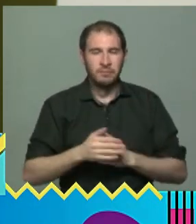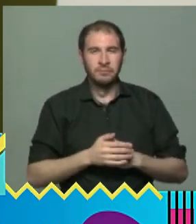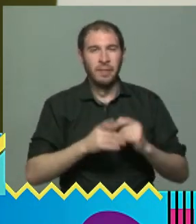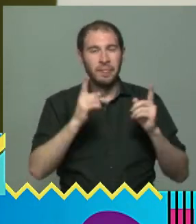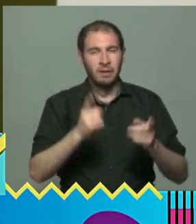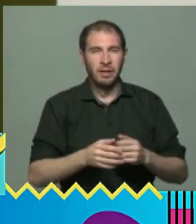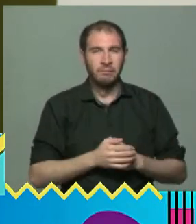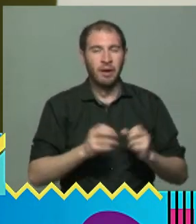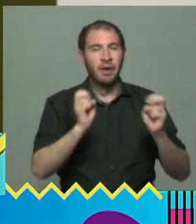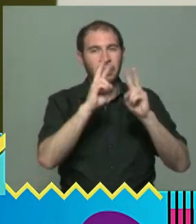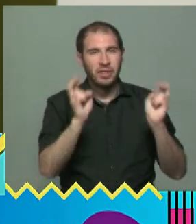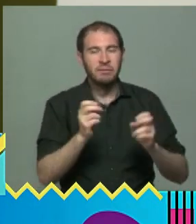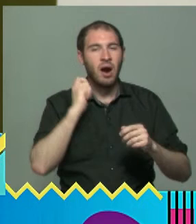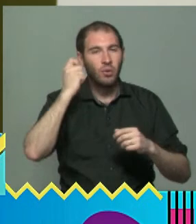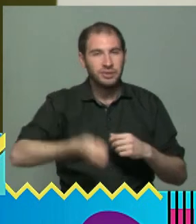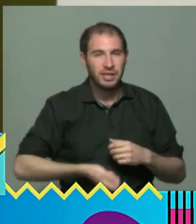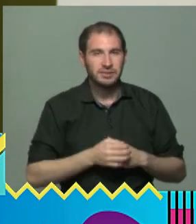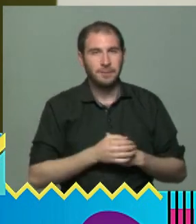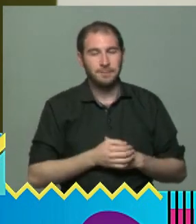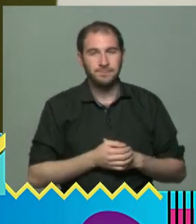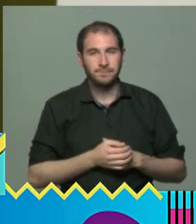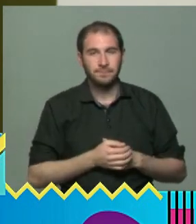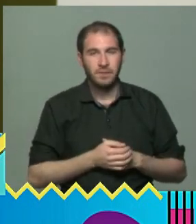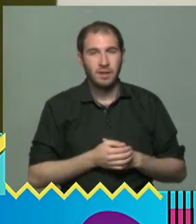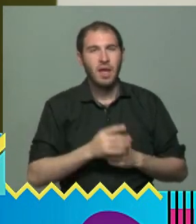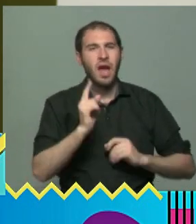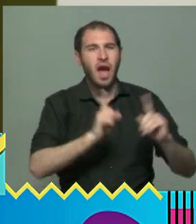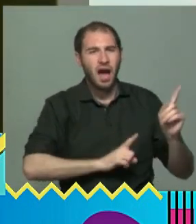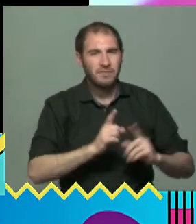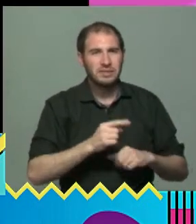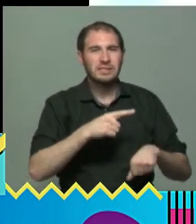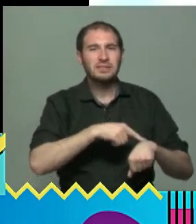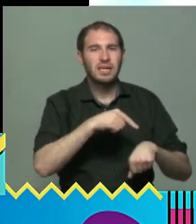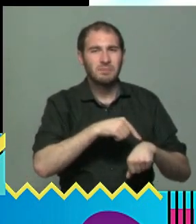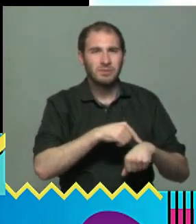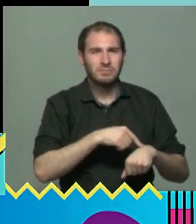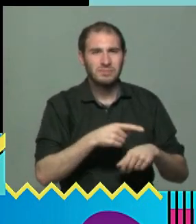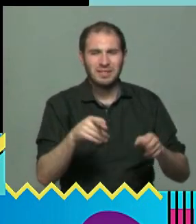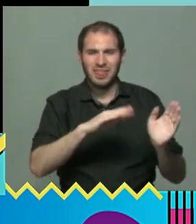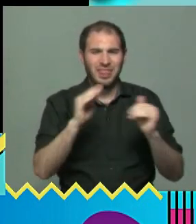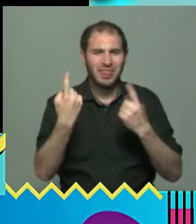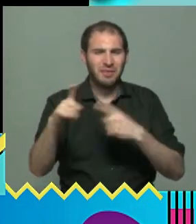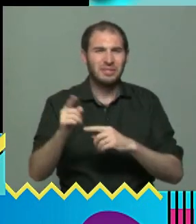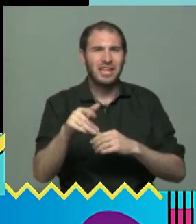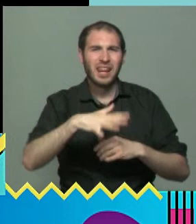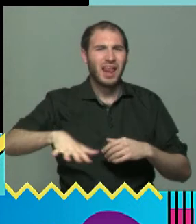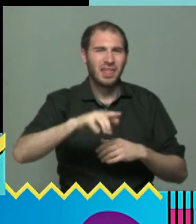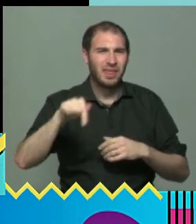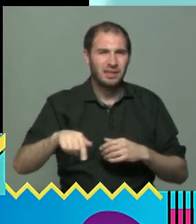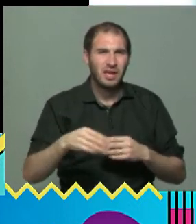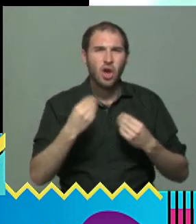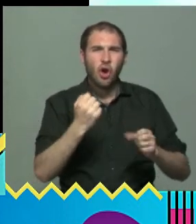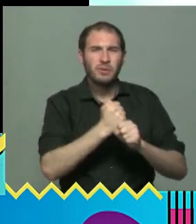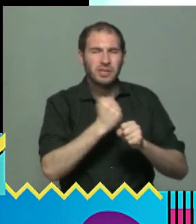también tema en cuanto a la justicia, supongo yo, y a veces estos tiempos no condicen con los tiempos de la realidad. ¿Cómo